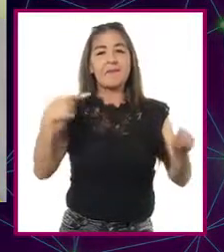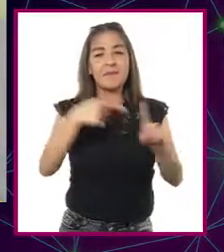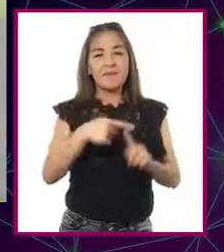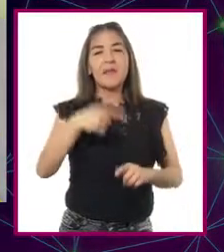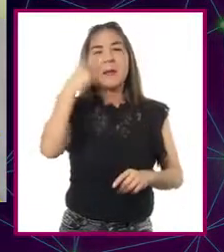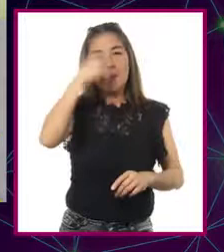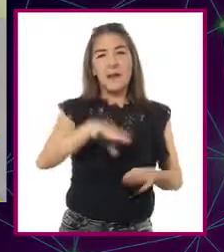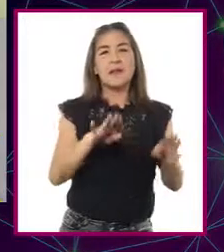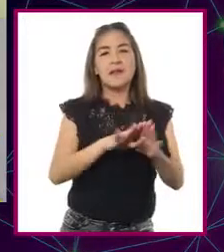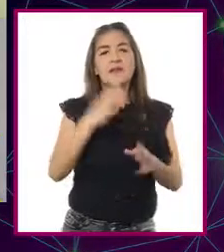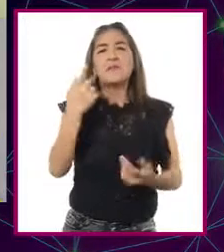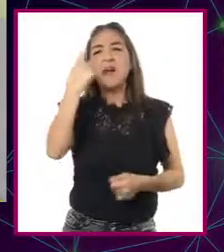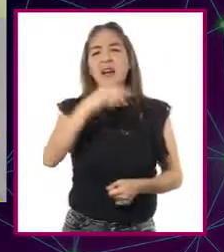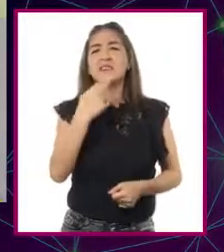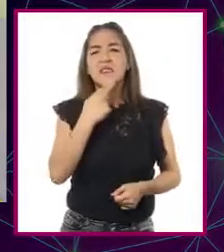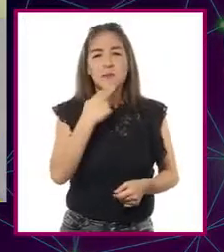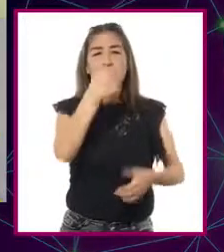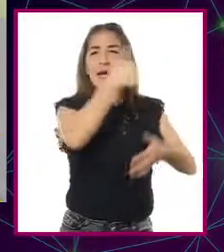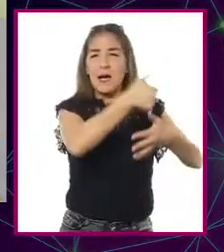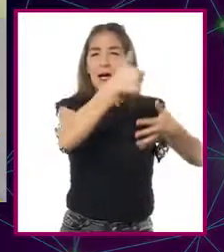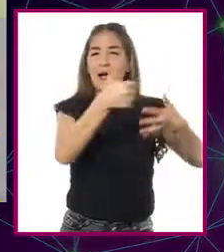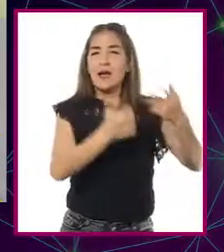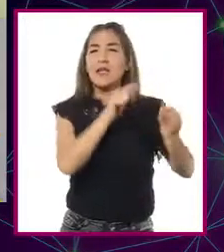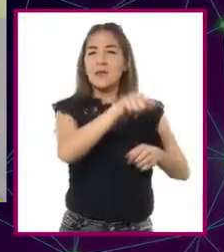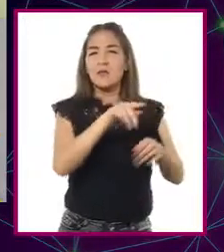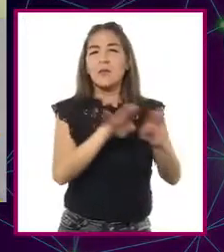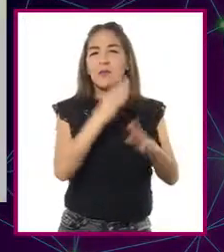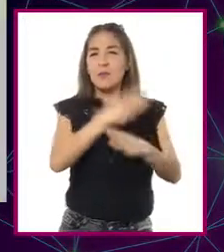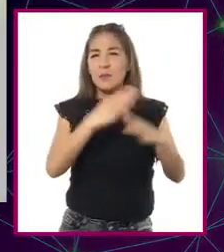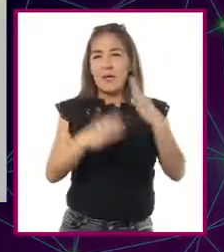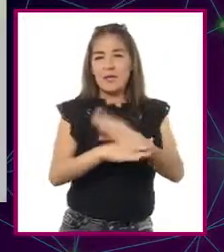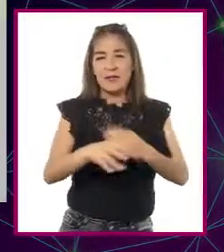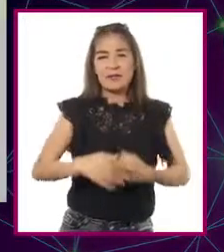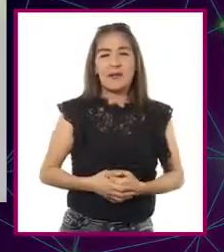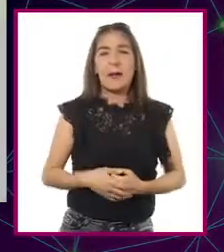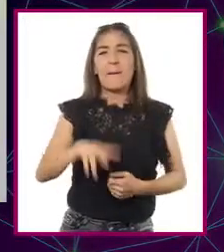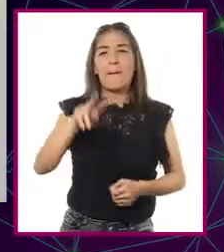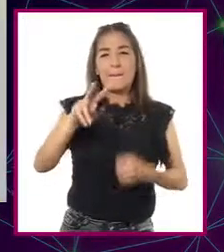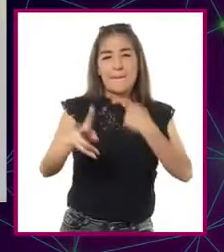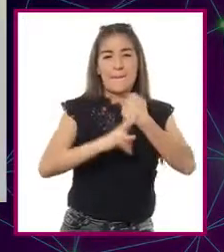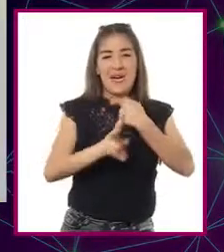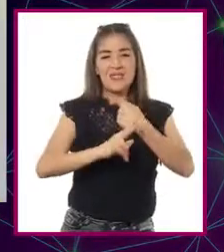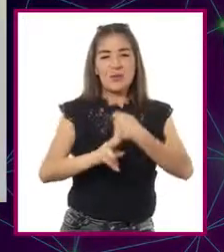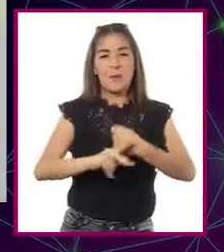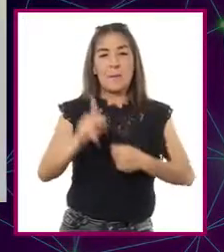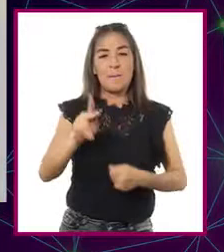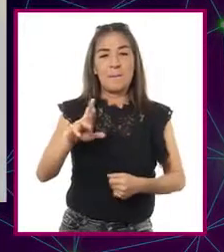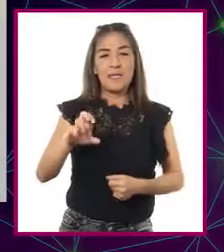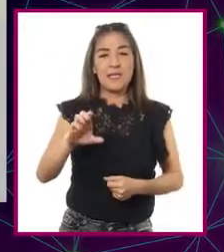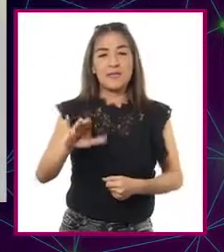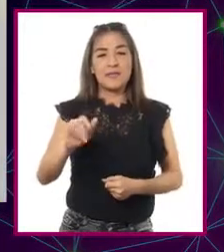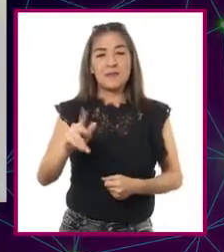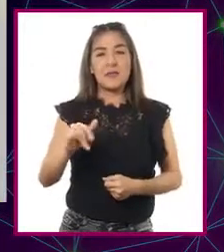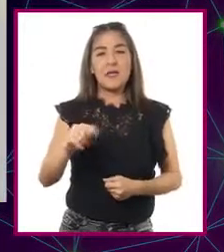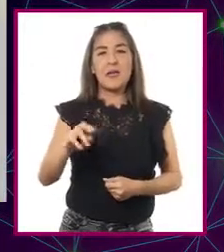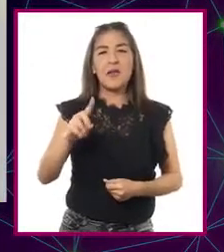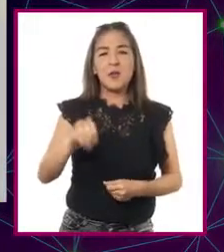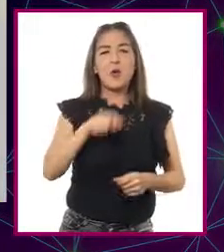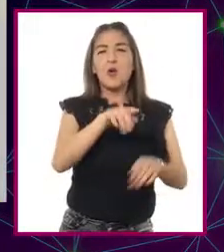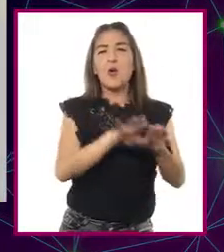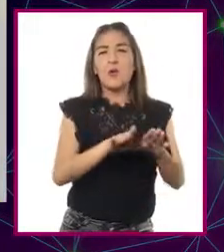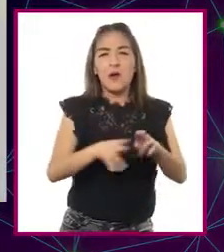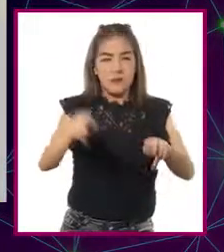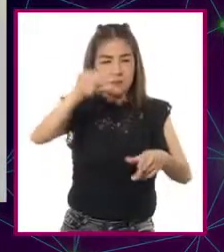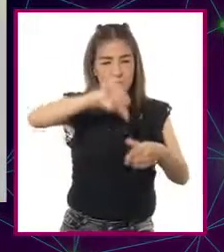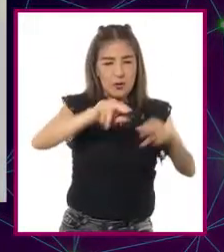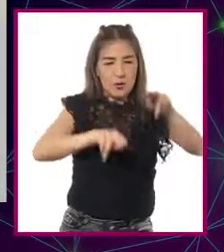rápidamente para qué sirven algunos de ellos. Por ejemplo, el vaso de precipitados sirve para medir volúmenes de líquidos, así